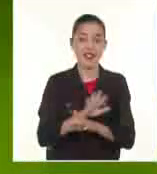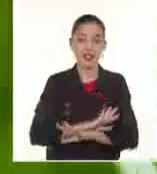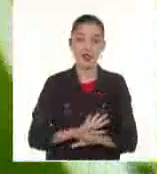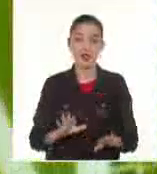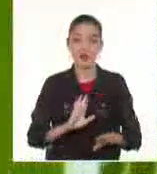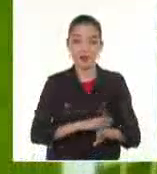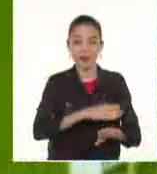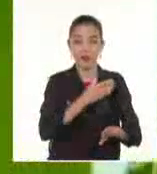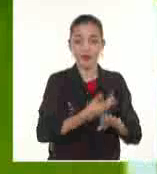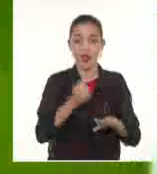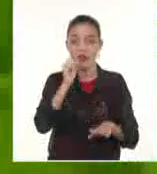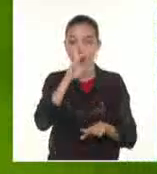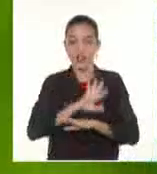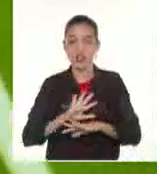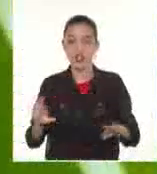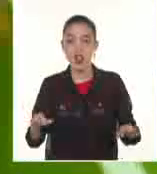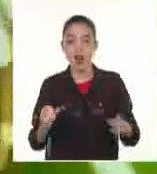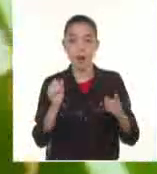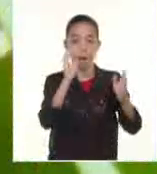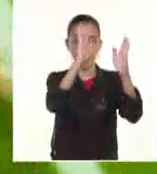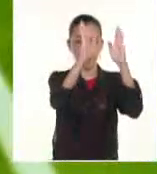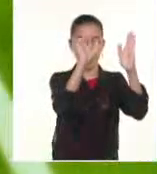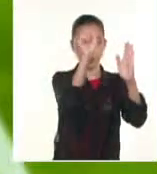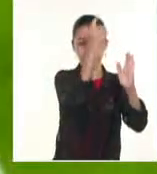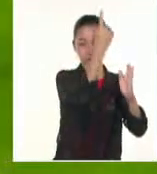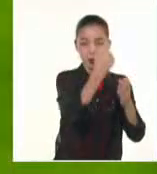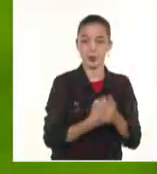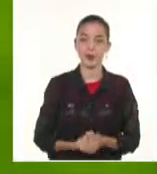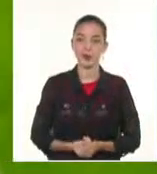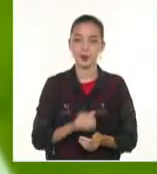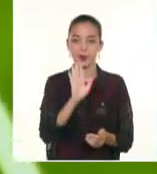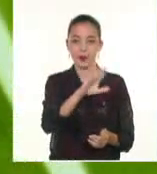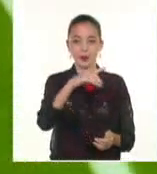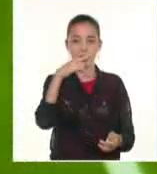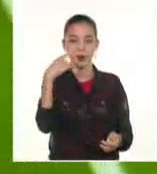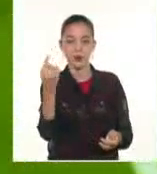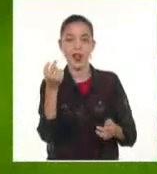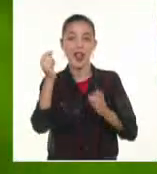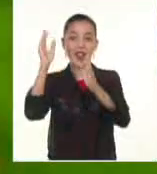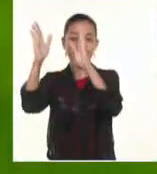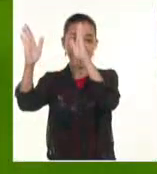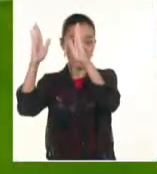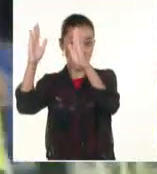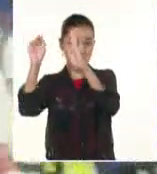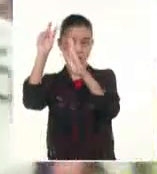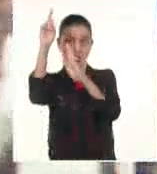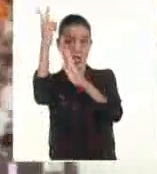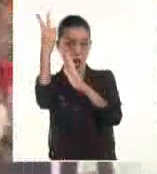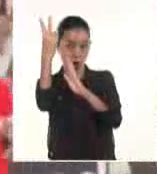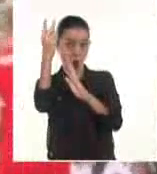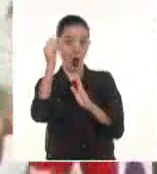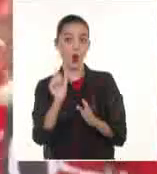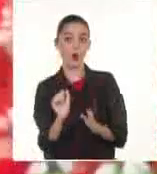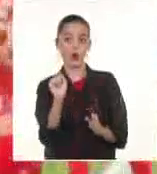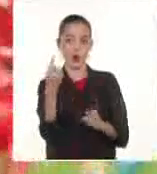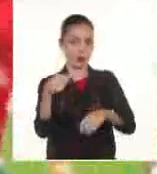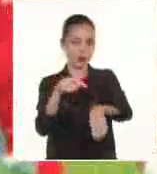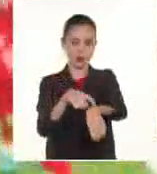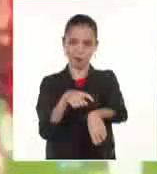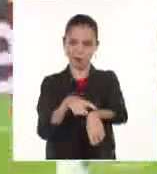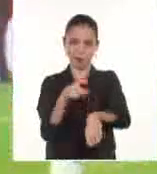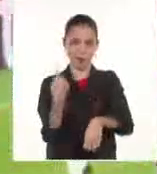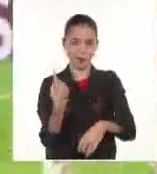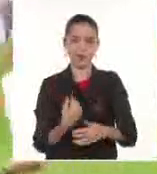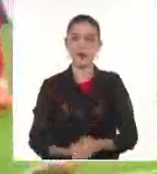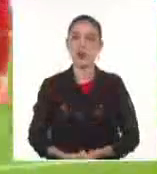organizó mejor, pero no fue hasta el minuto 1 del segundo que apareció Rodrigo con un pase artístico a Kylian Mbappé para que éste rematara